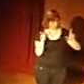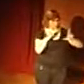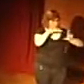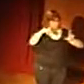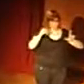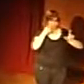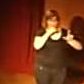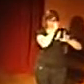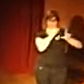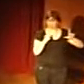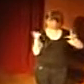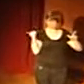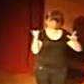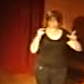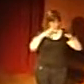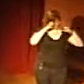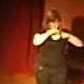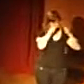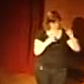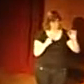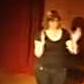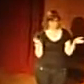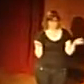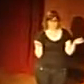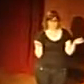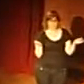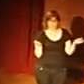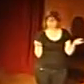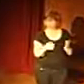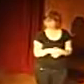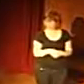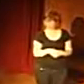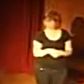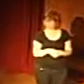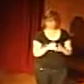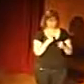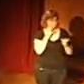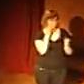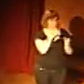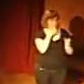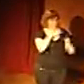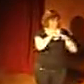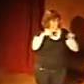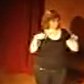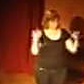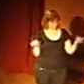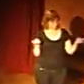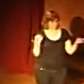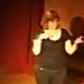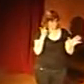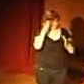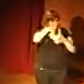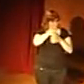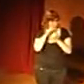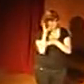ese rayo que que de una tormenta en la en la en la sierra segoviana es decir la introducción de de los